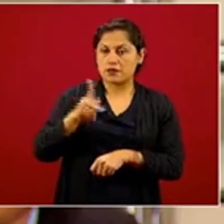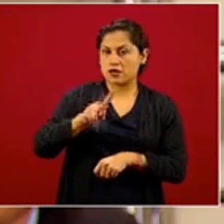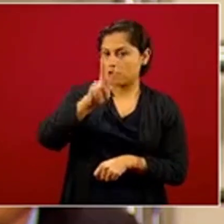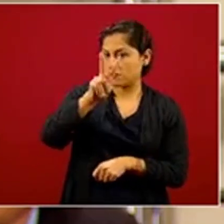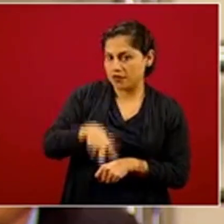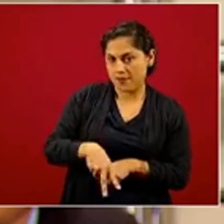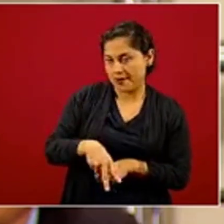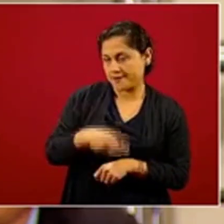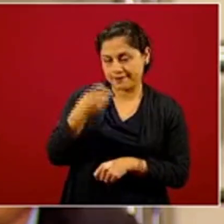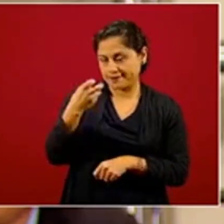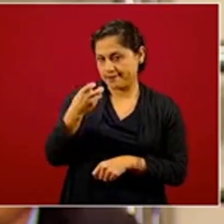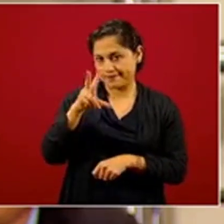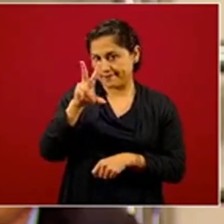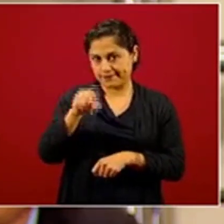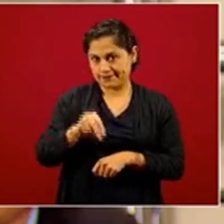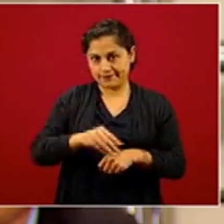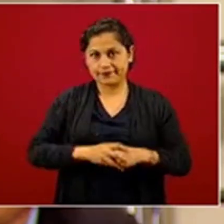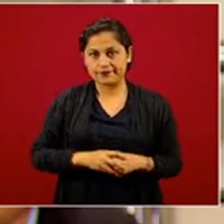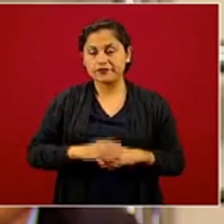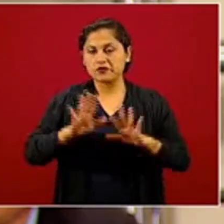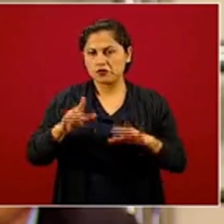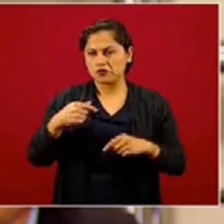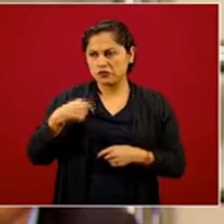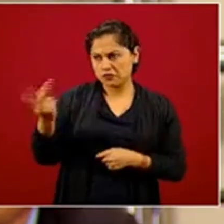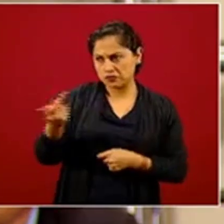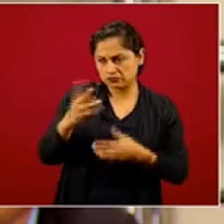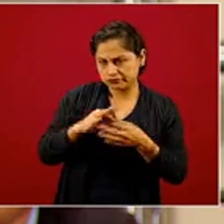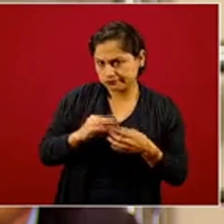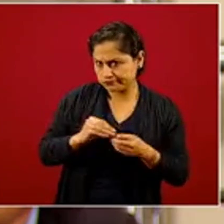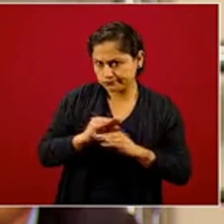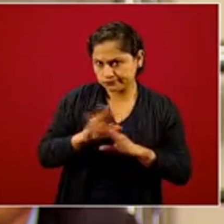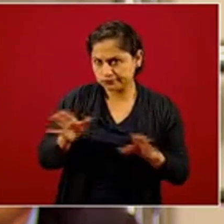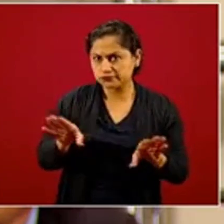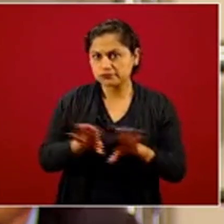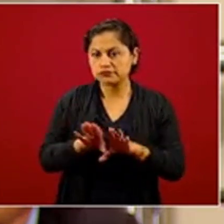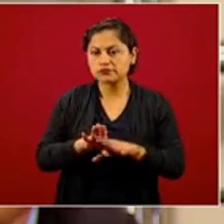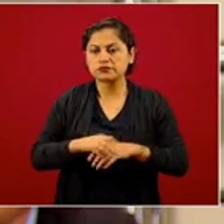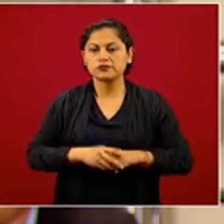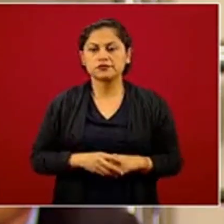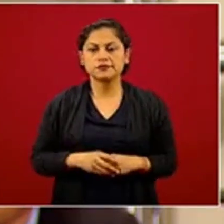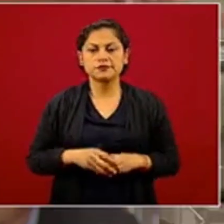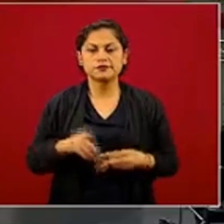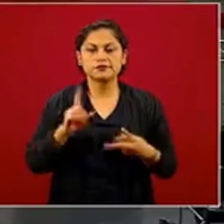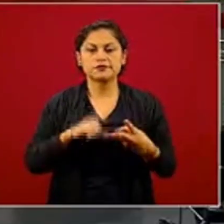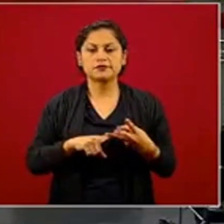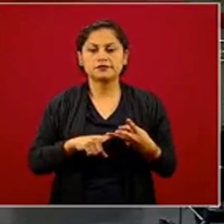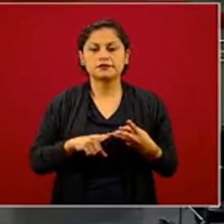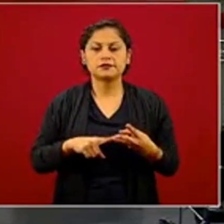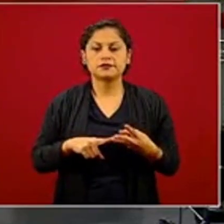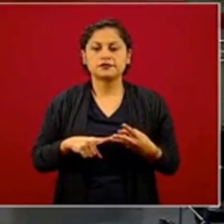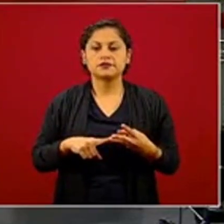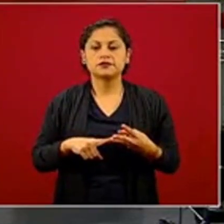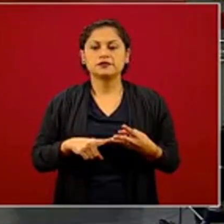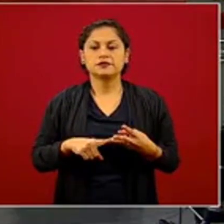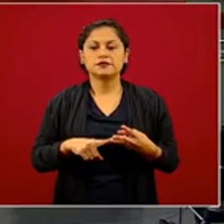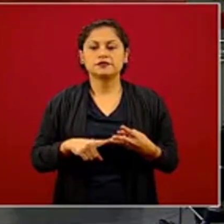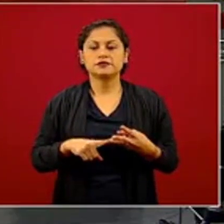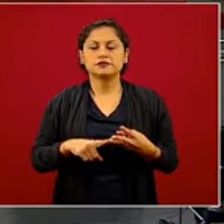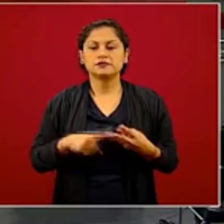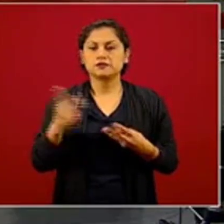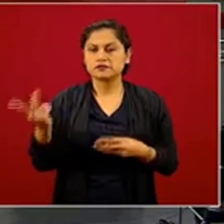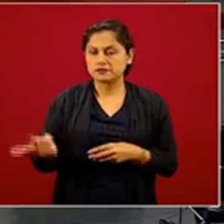aclarara eso a la población. Y la tercera pregunta es, ¿qué